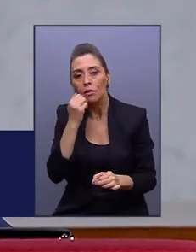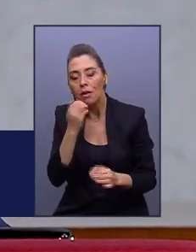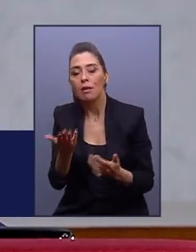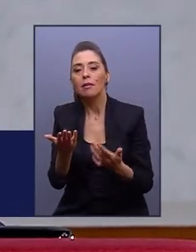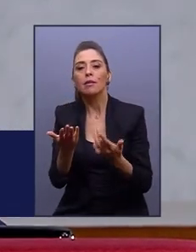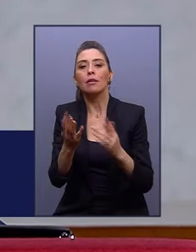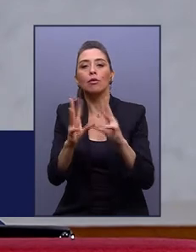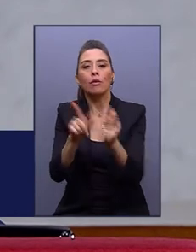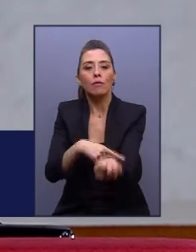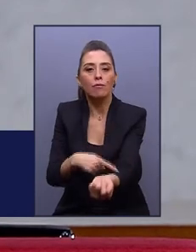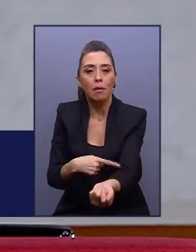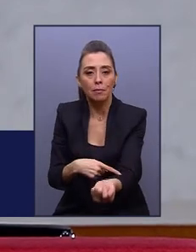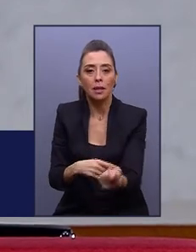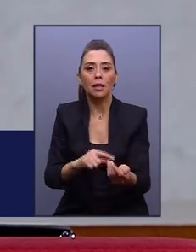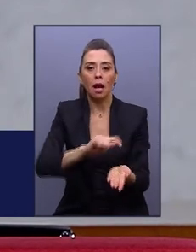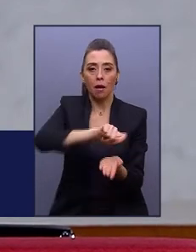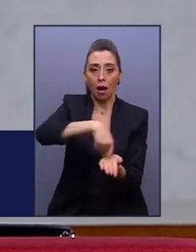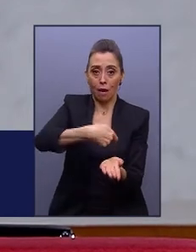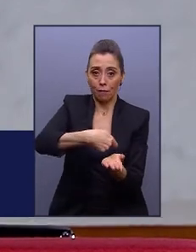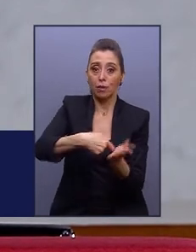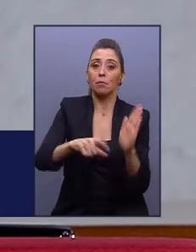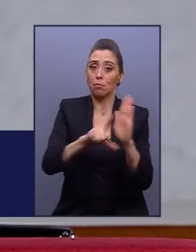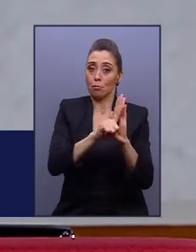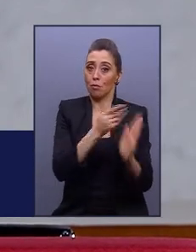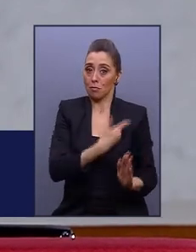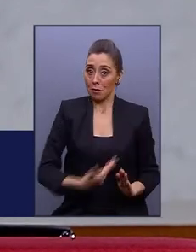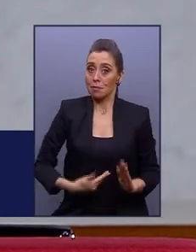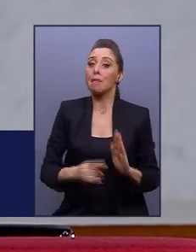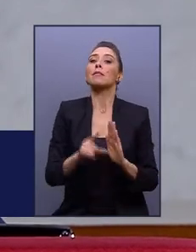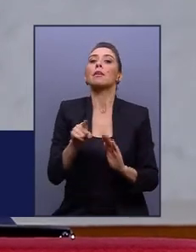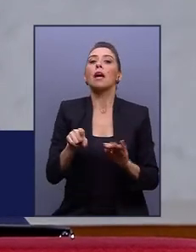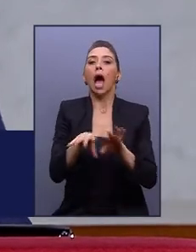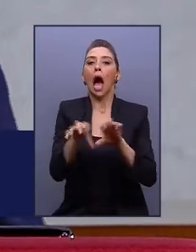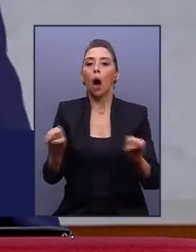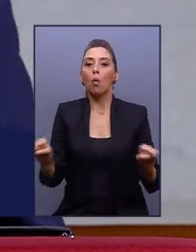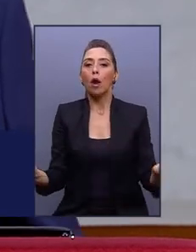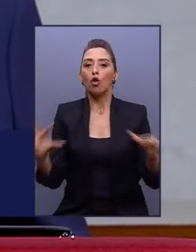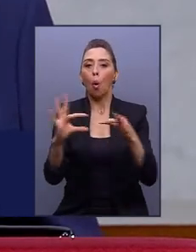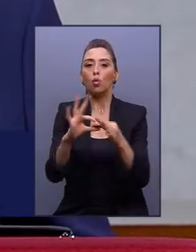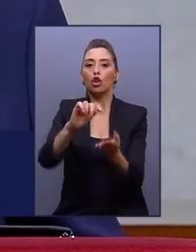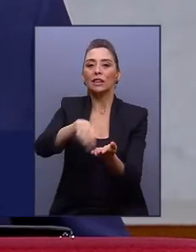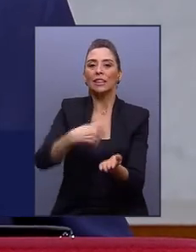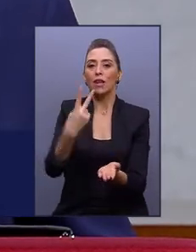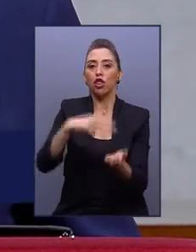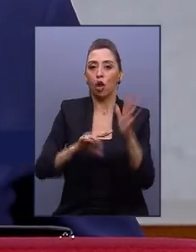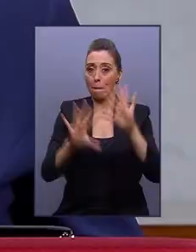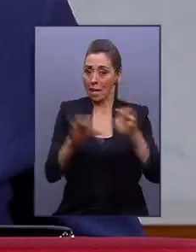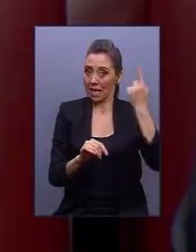familiares. Promulgamos el Acuerdo de Unión Civil en 2015 y es hora de dar un paso más.